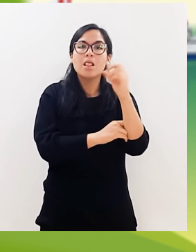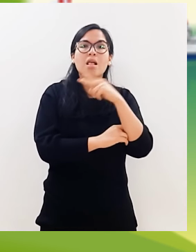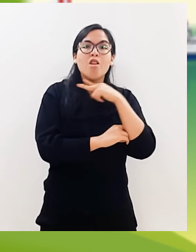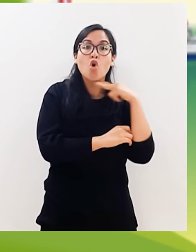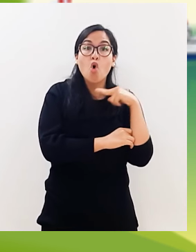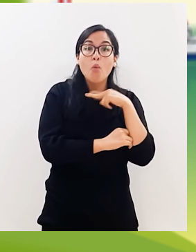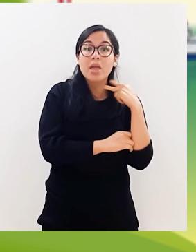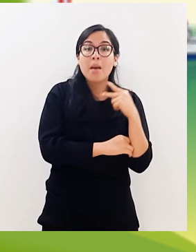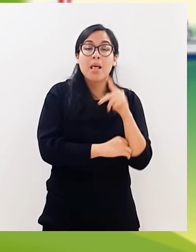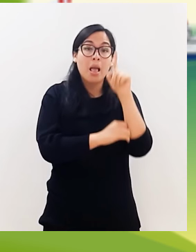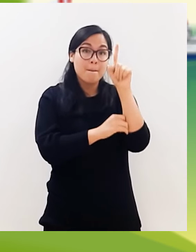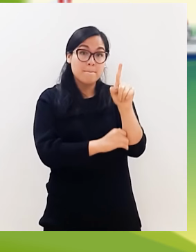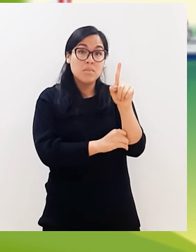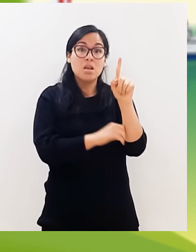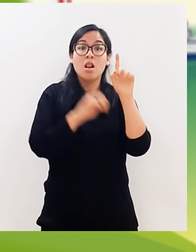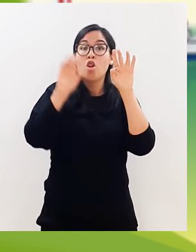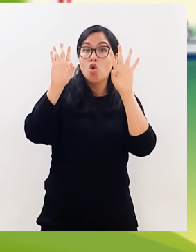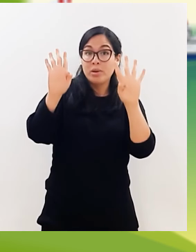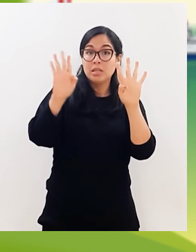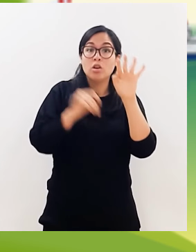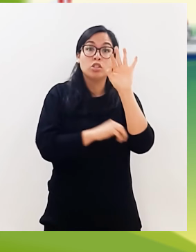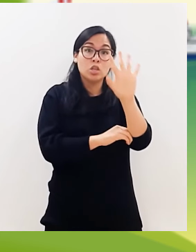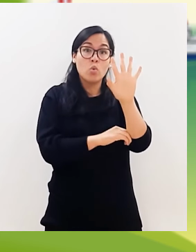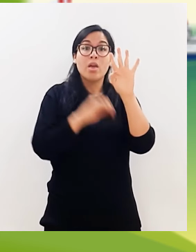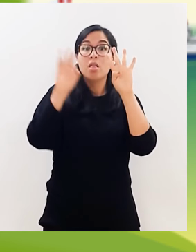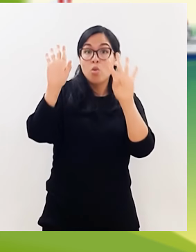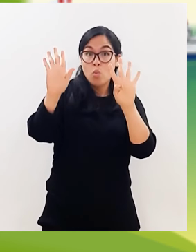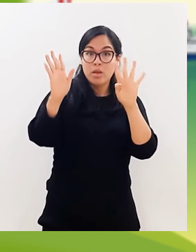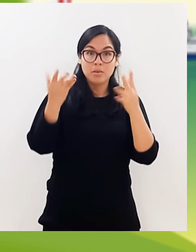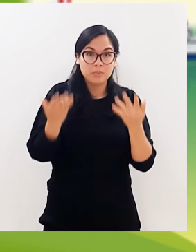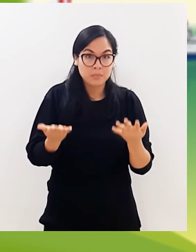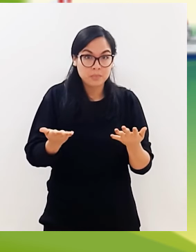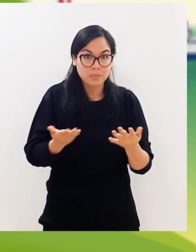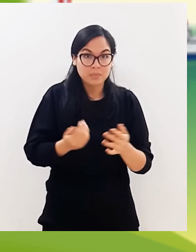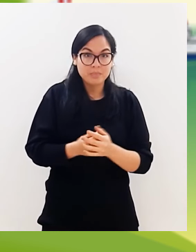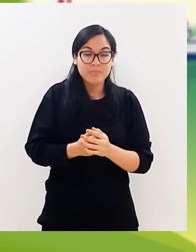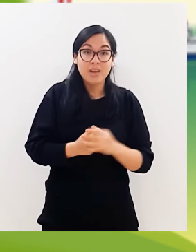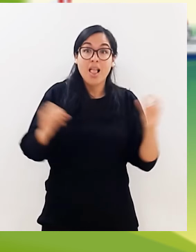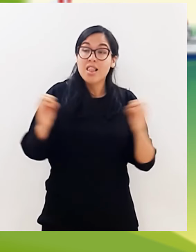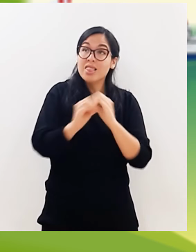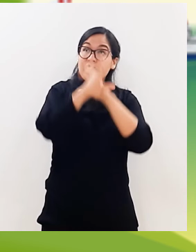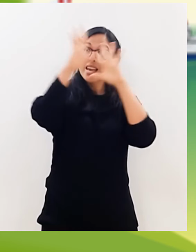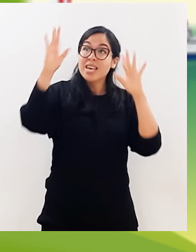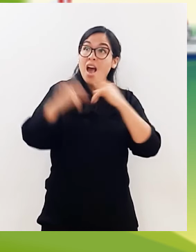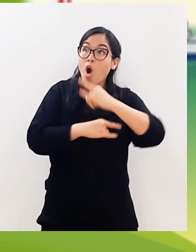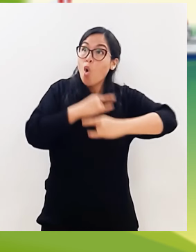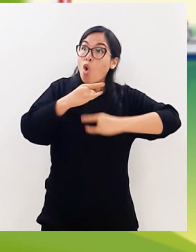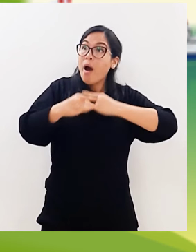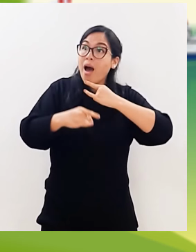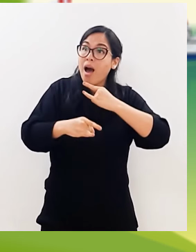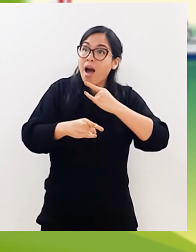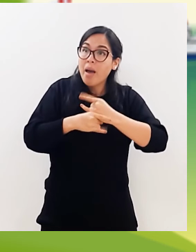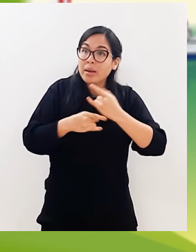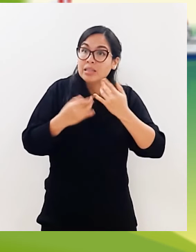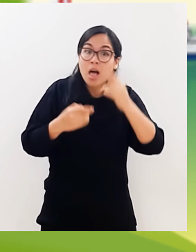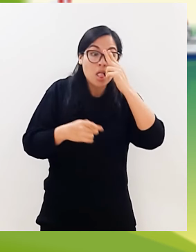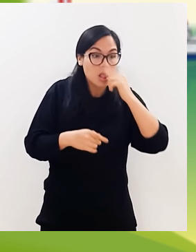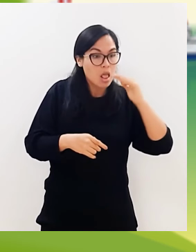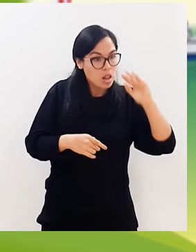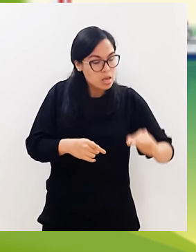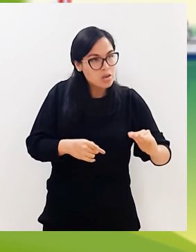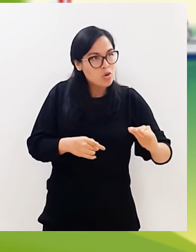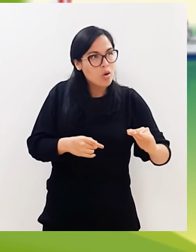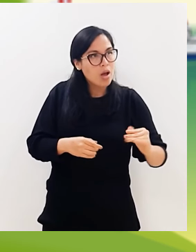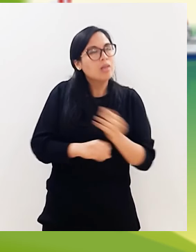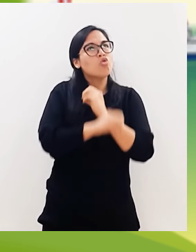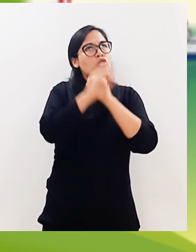noviembre desde 1959 El Día Universal del Niño es una